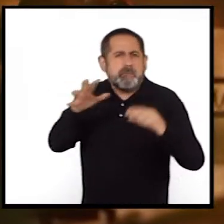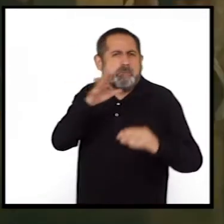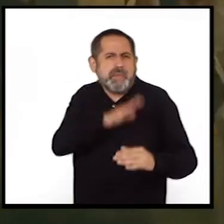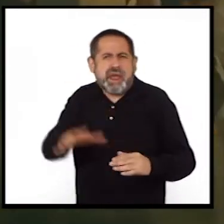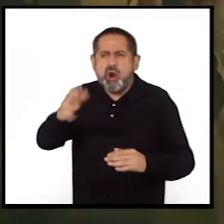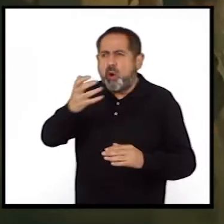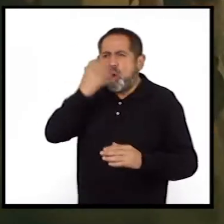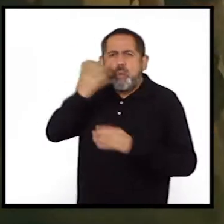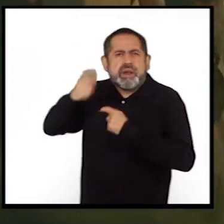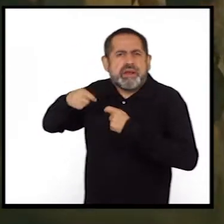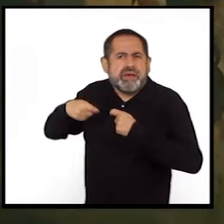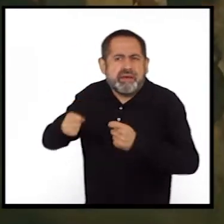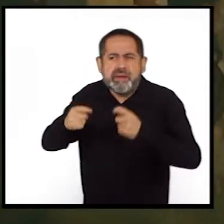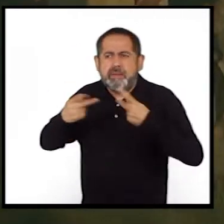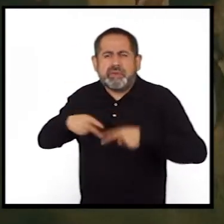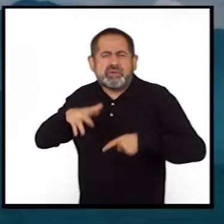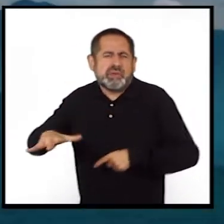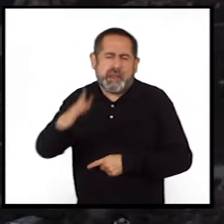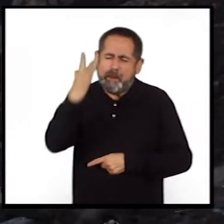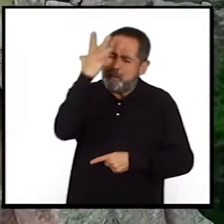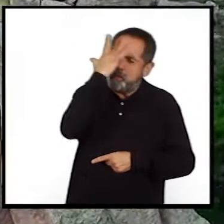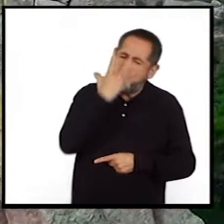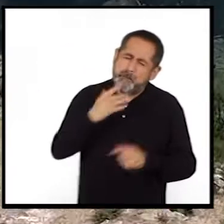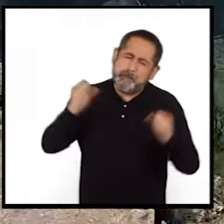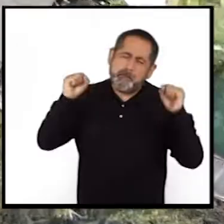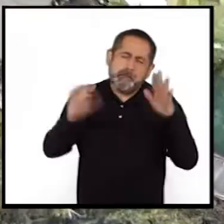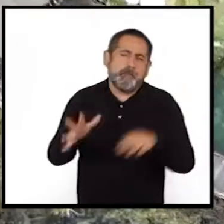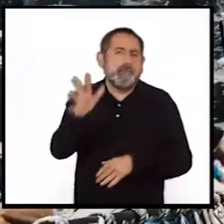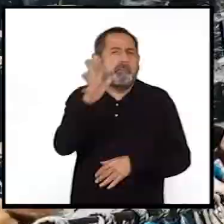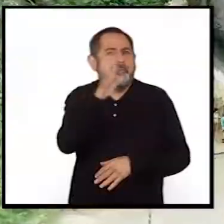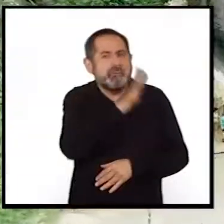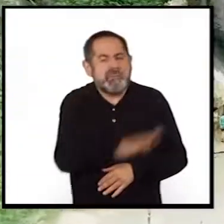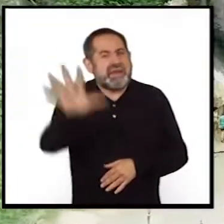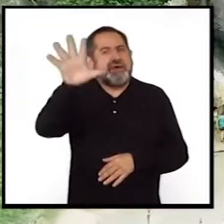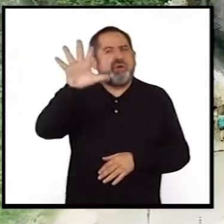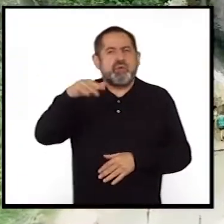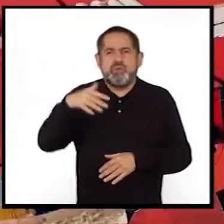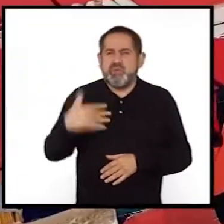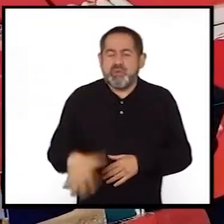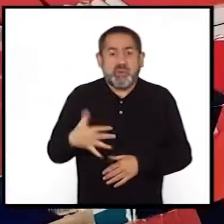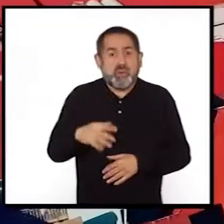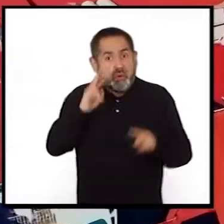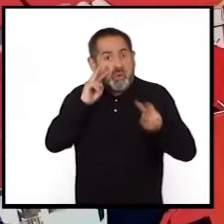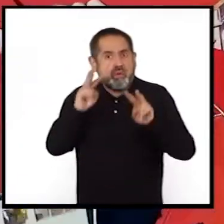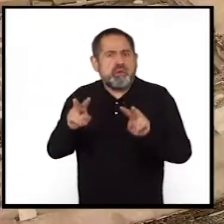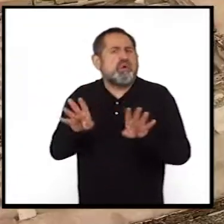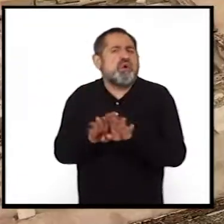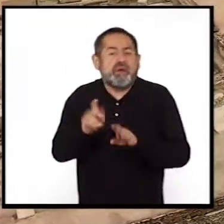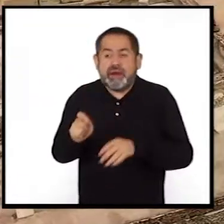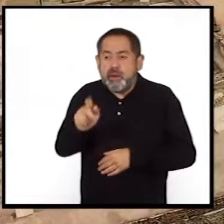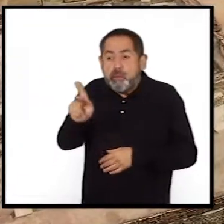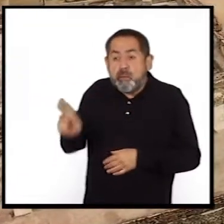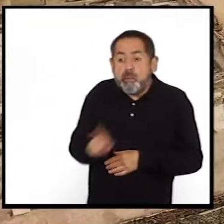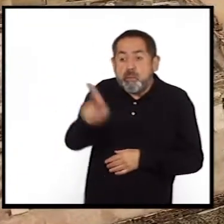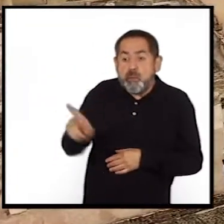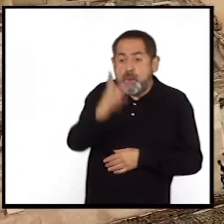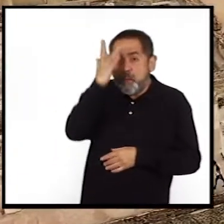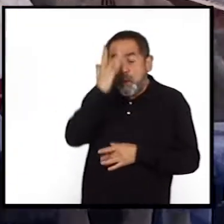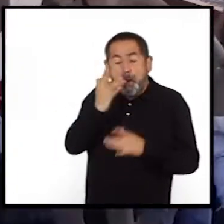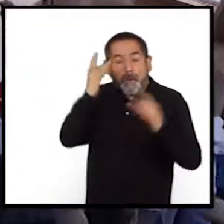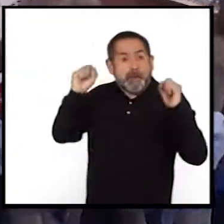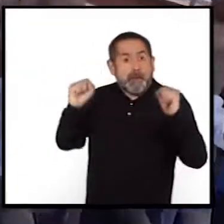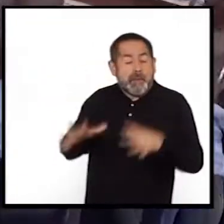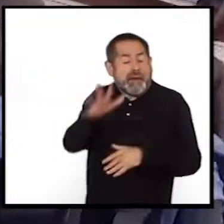tradiciones, mágico en su gente. Mágico por donde lo veas. Y esa magia la vemos en nuestros pueblos